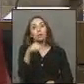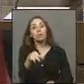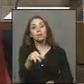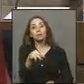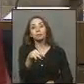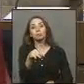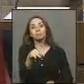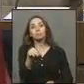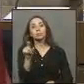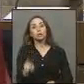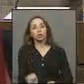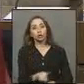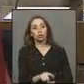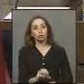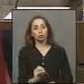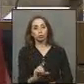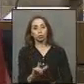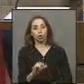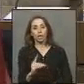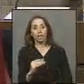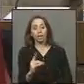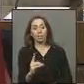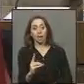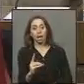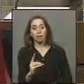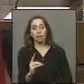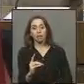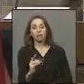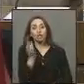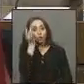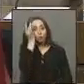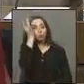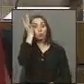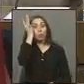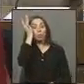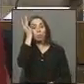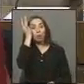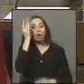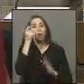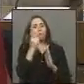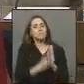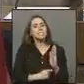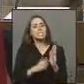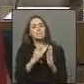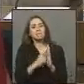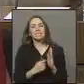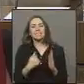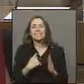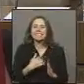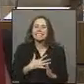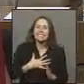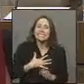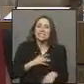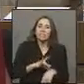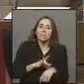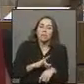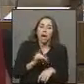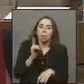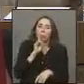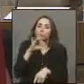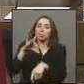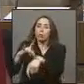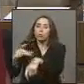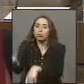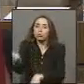que Soledad se enteró tras varios meses de esta enfermedad